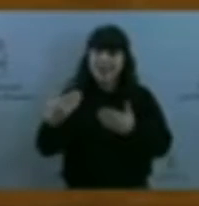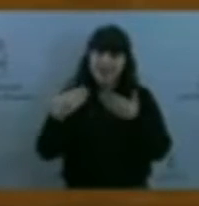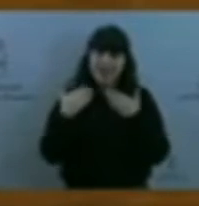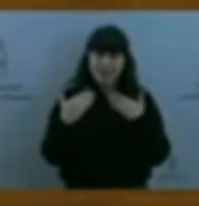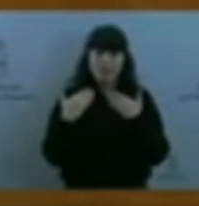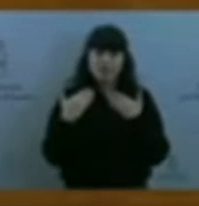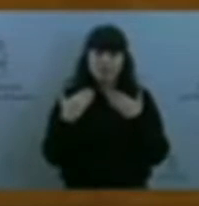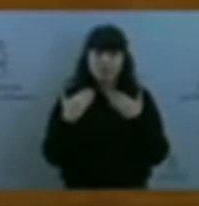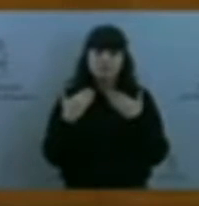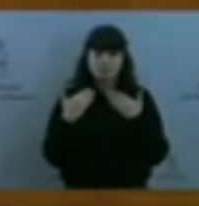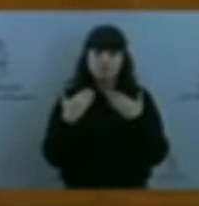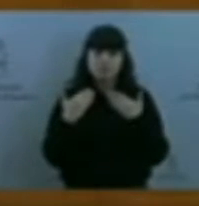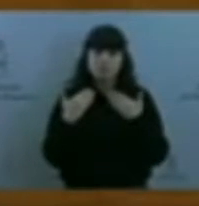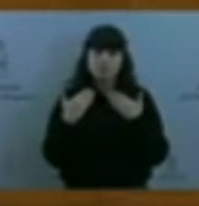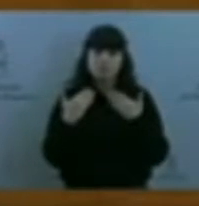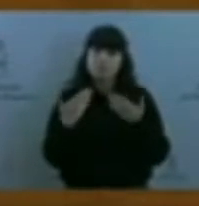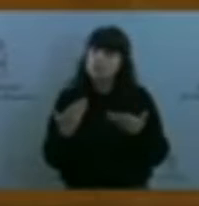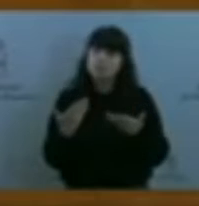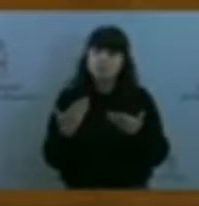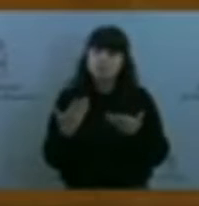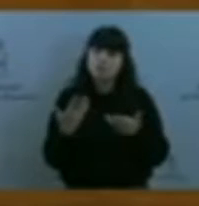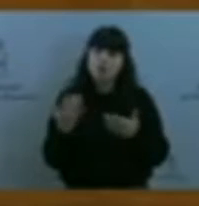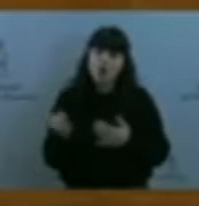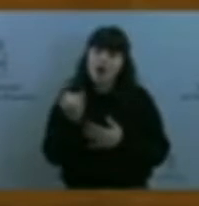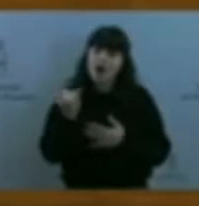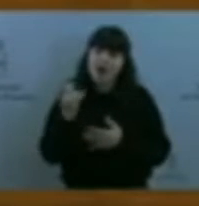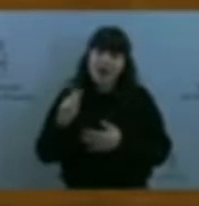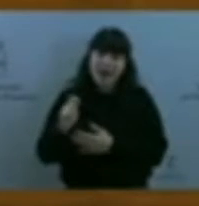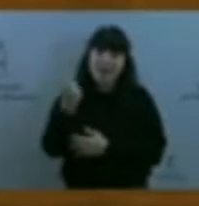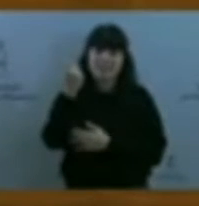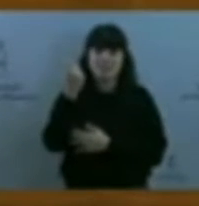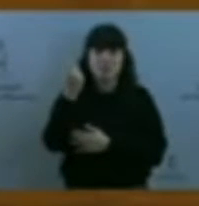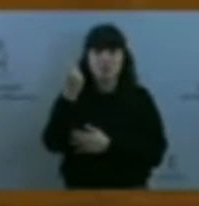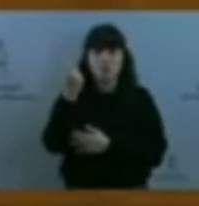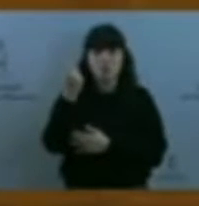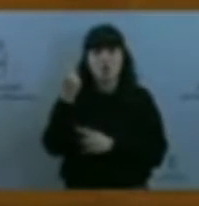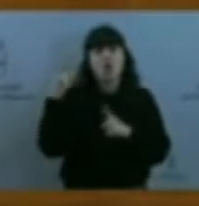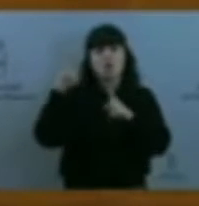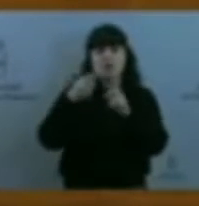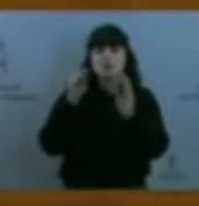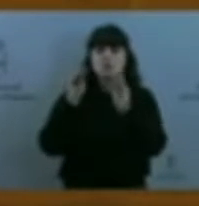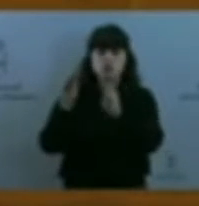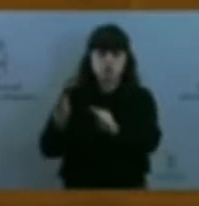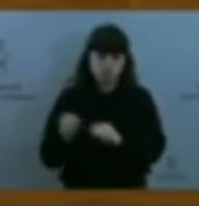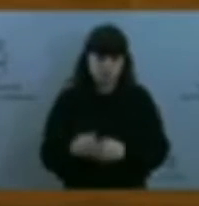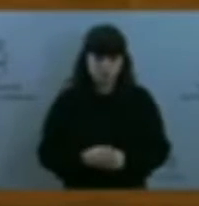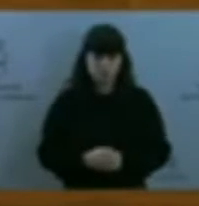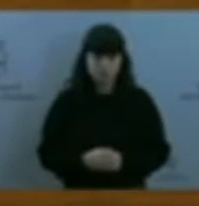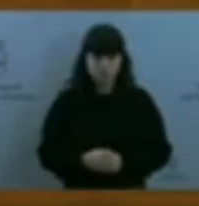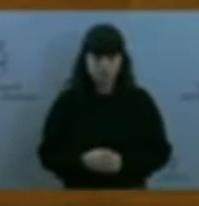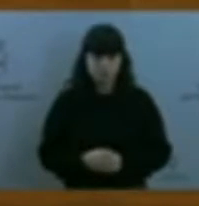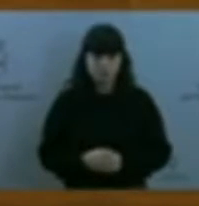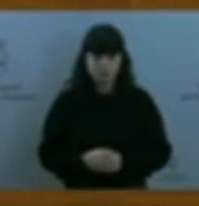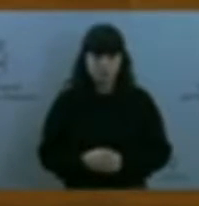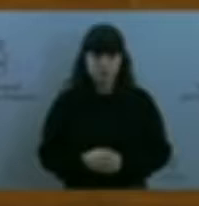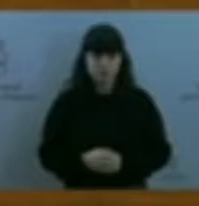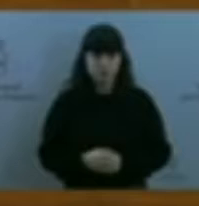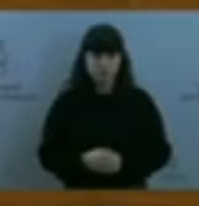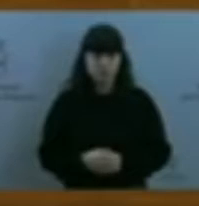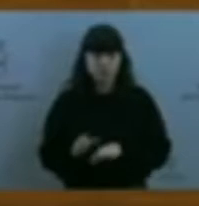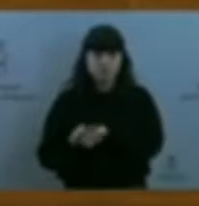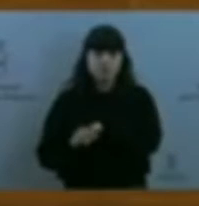un gran éxito en su misión. Y dejando eso dicho, comenzamos con lo